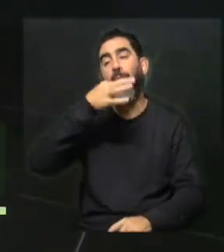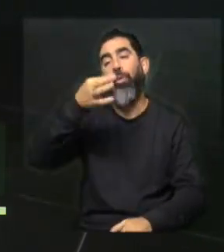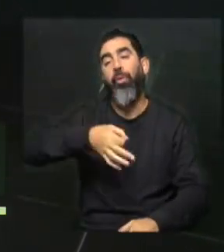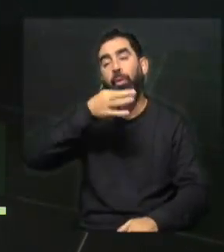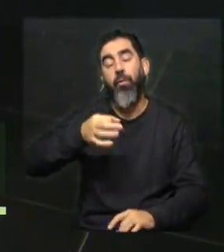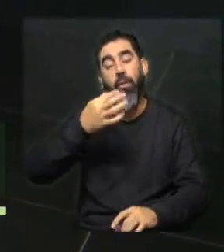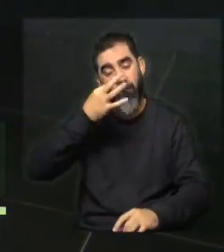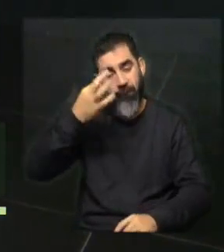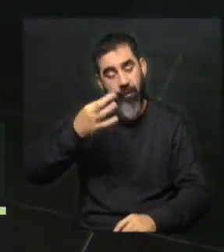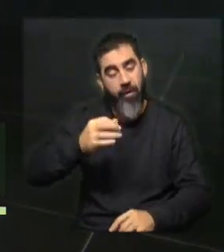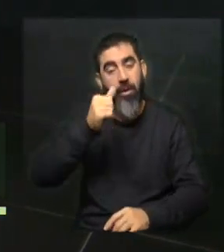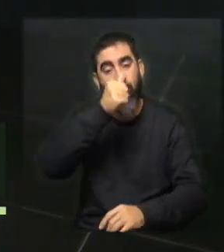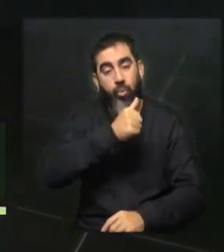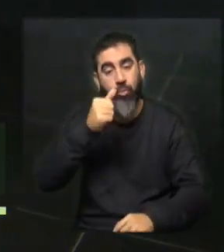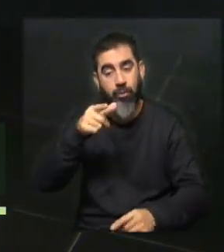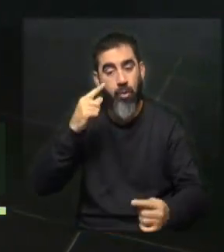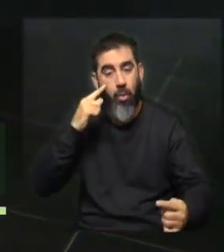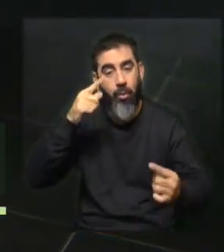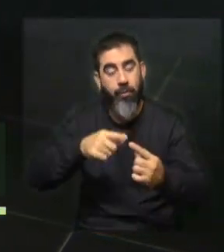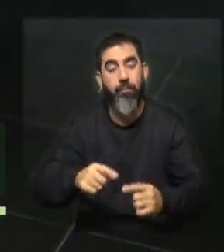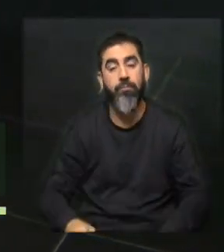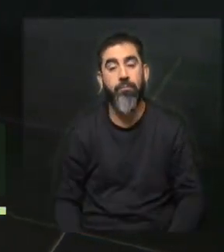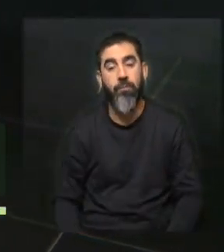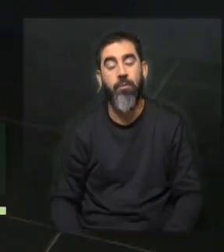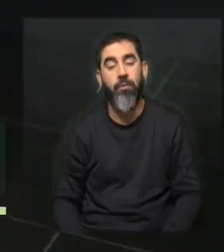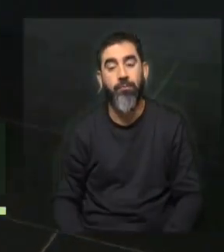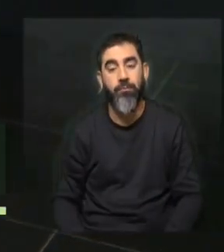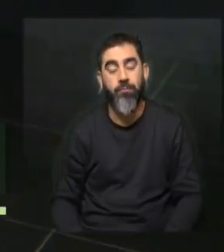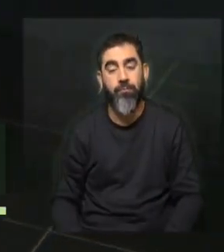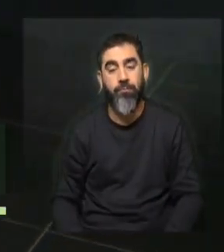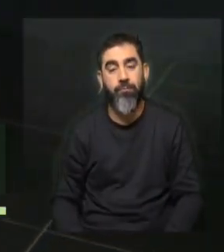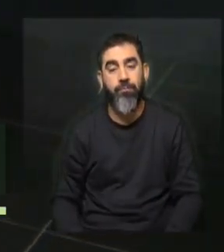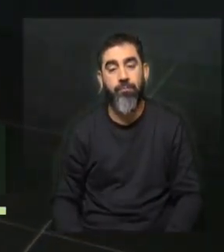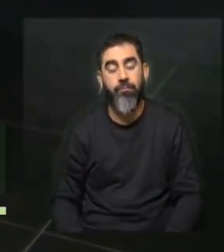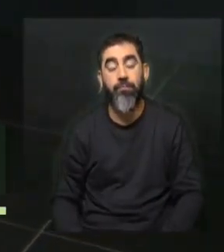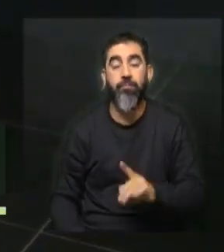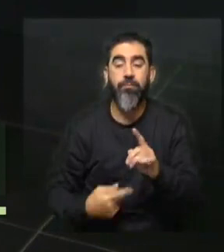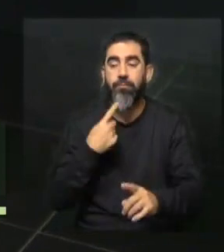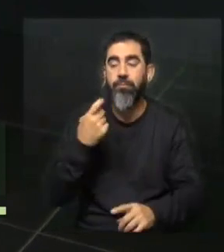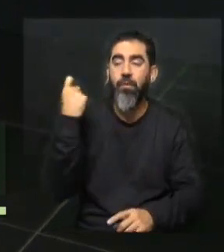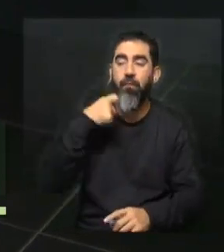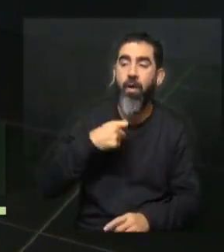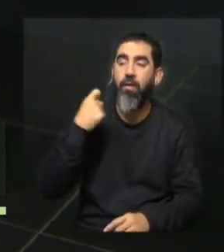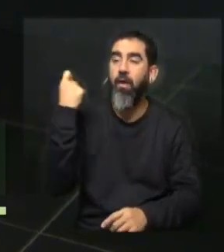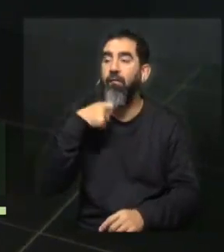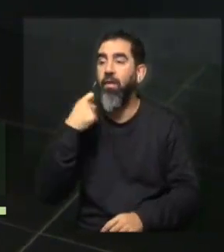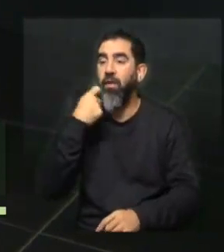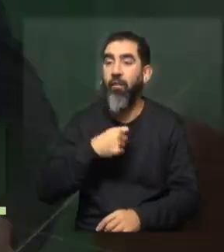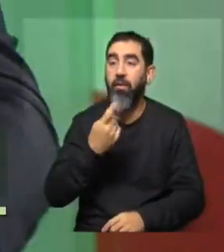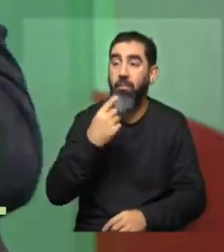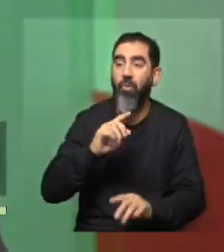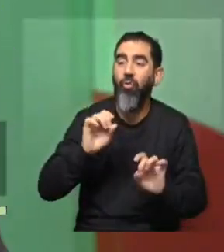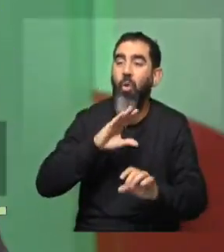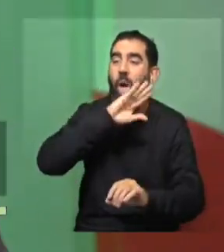sean cosas bien concretas qué es lo que busca este proyecto muchas veces decimos que es una deuda hablar de Salud Mental por ejemplo a nivel de medios pero también además